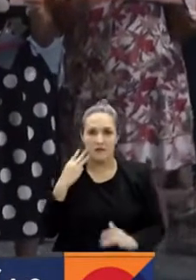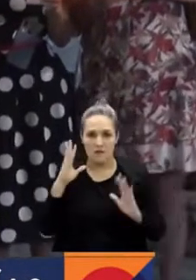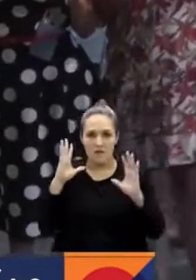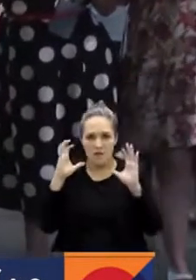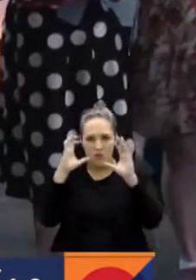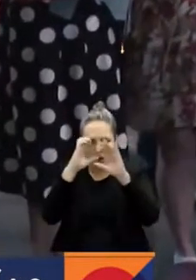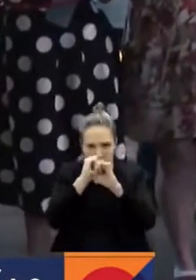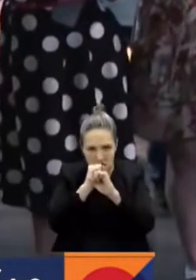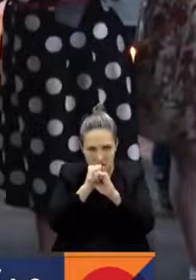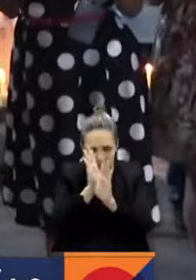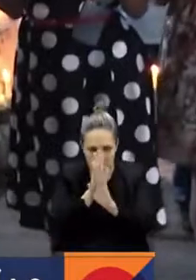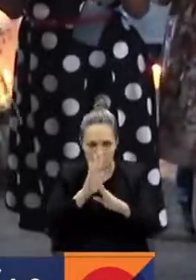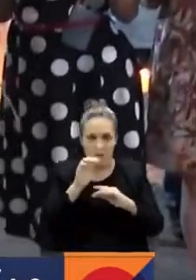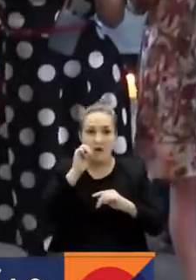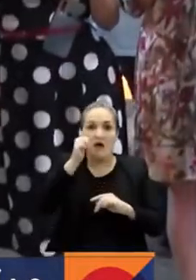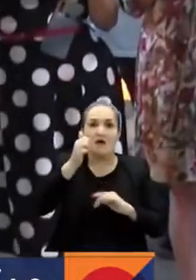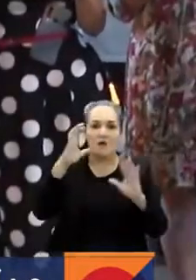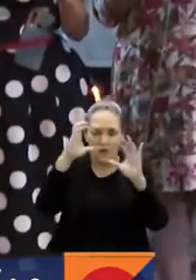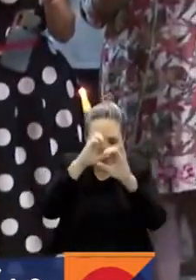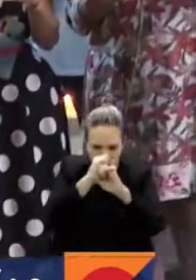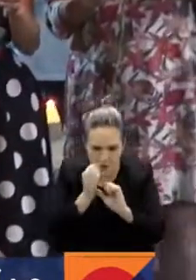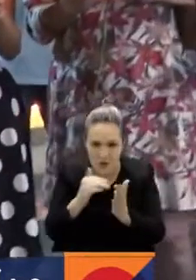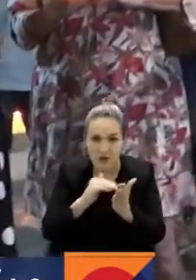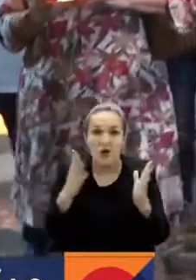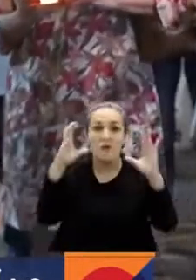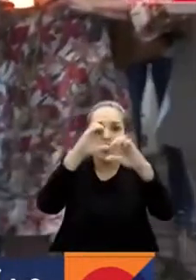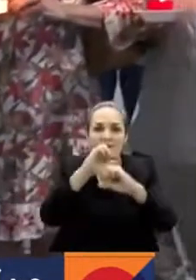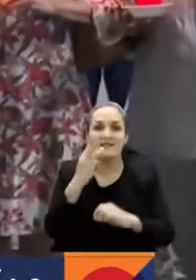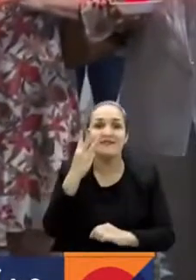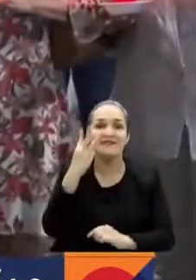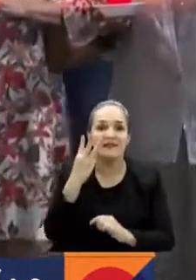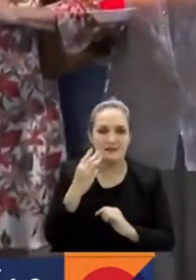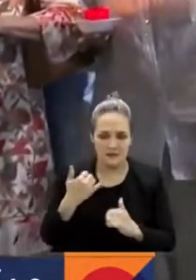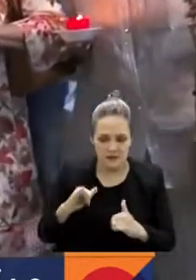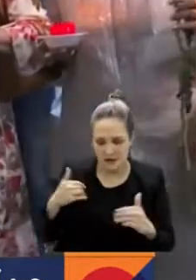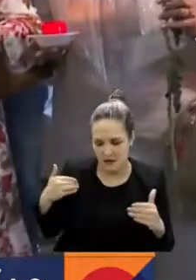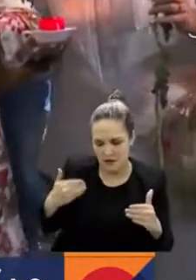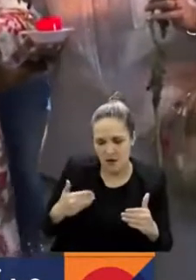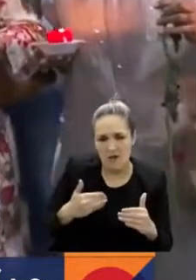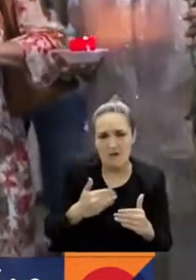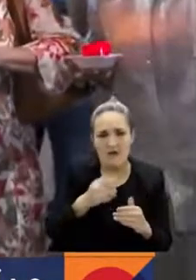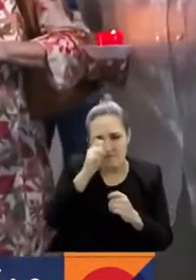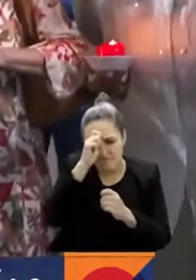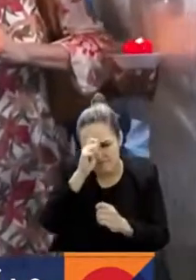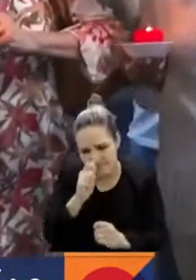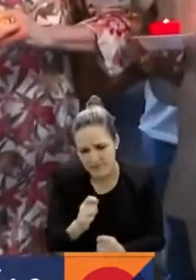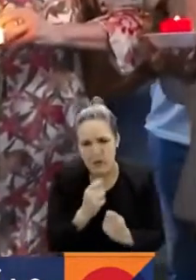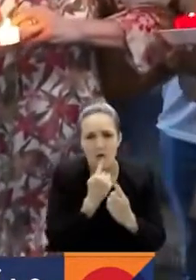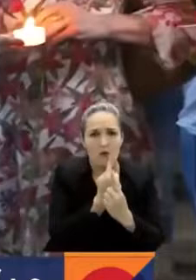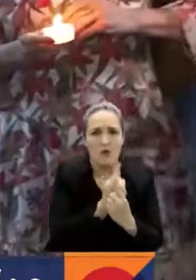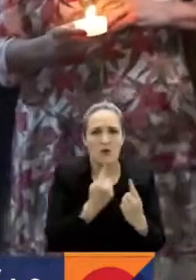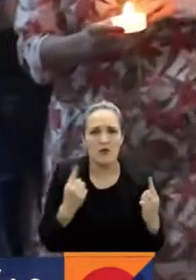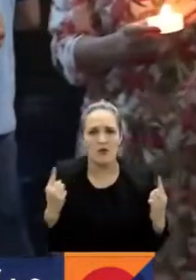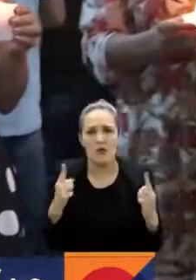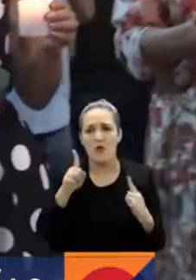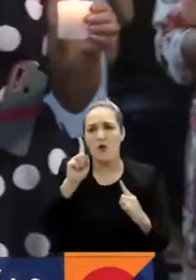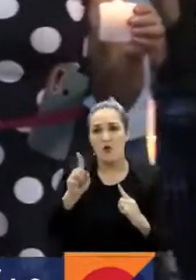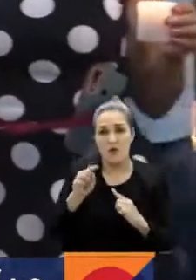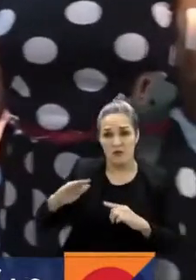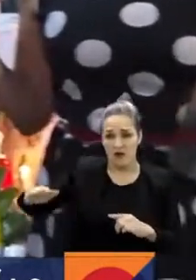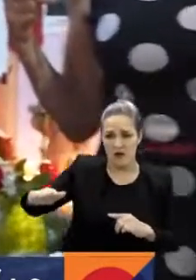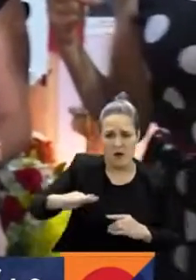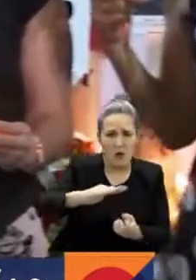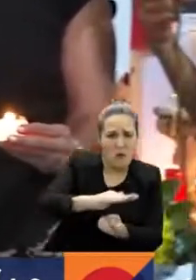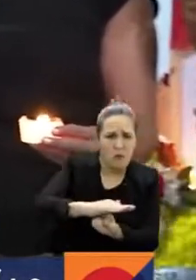rinden homenaje a estos héroes de la patria que perdieron la vida en este ataque y en esta emboscada que ocurrió